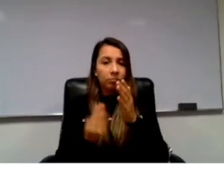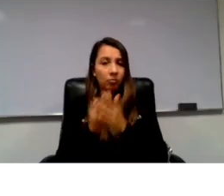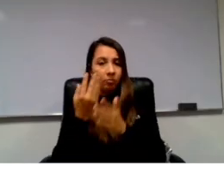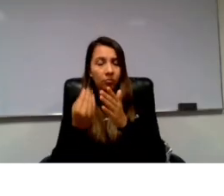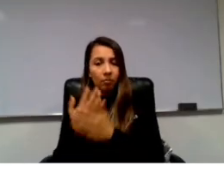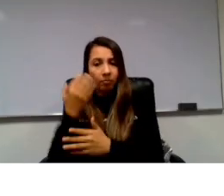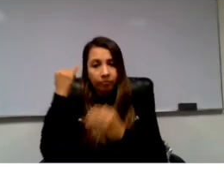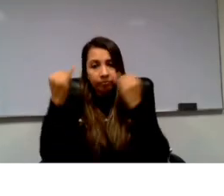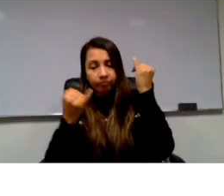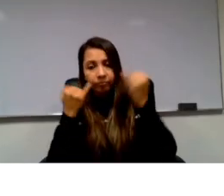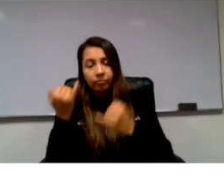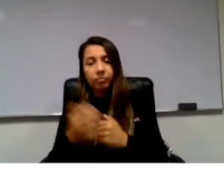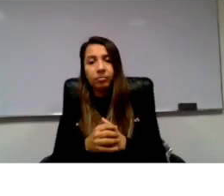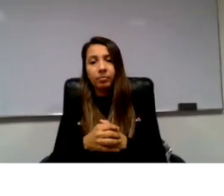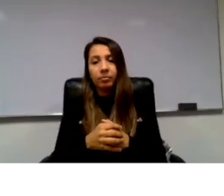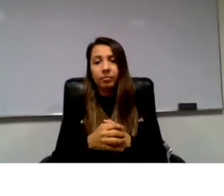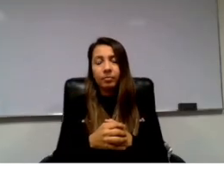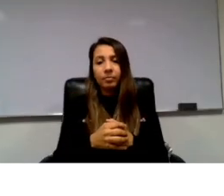aproximaciones